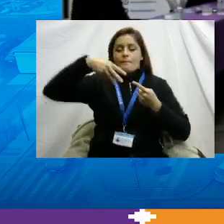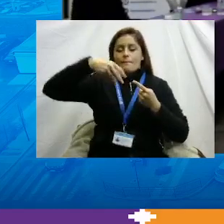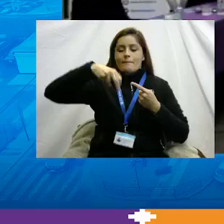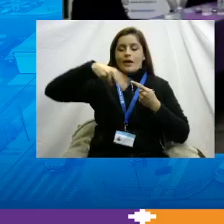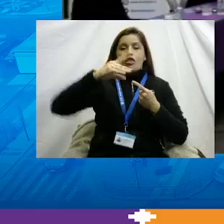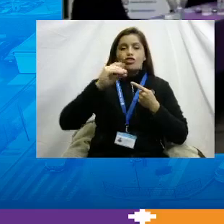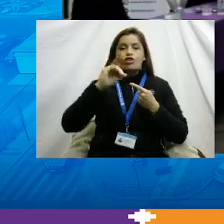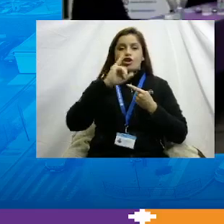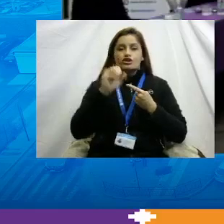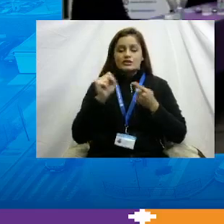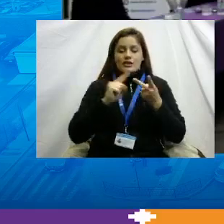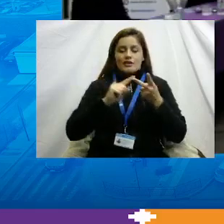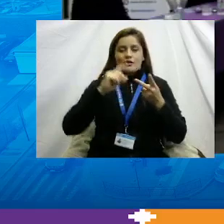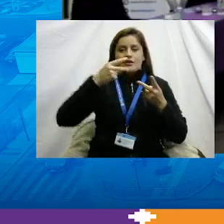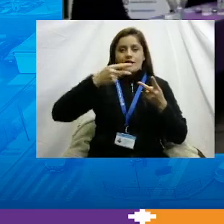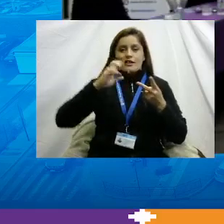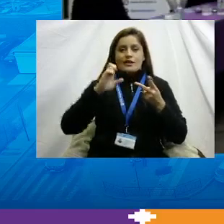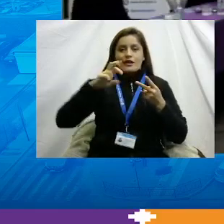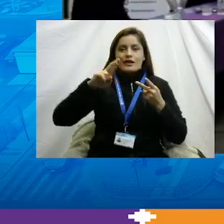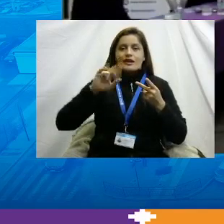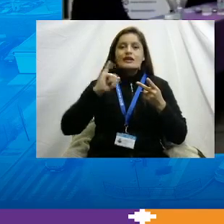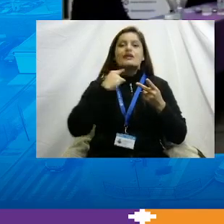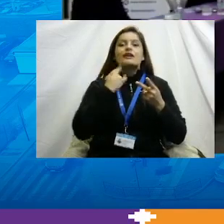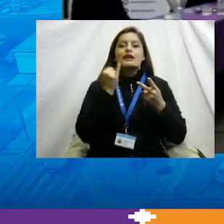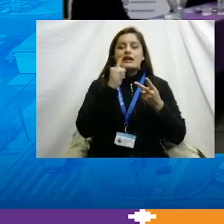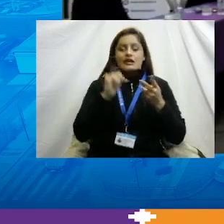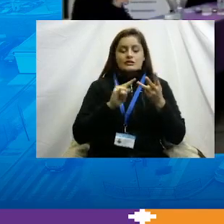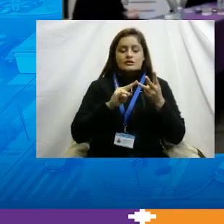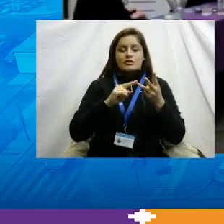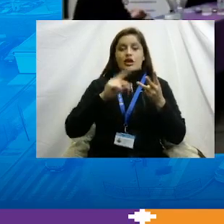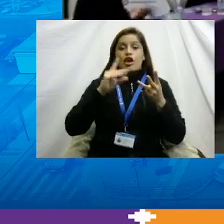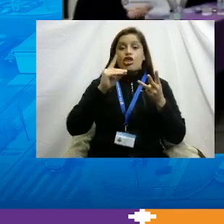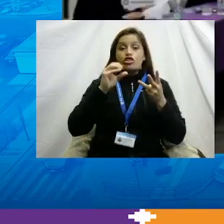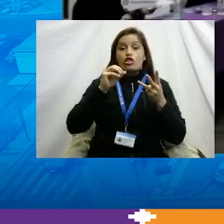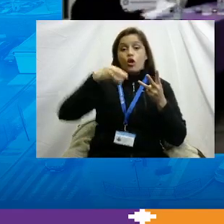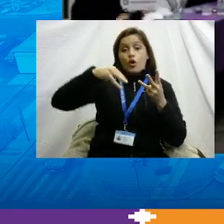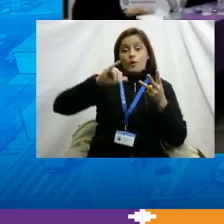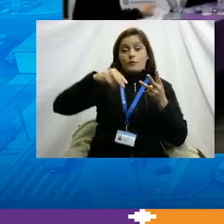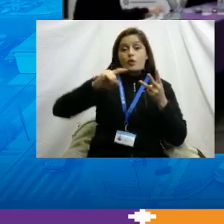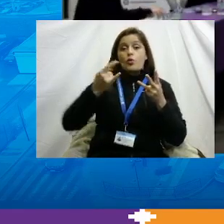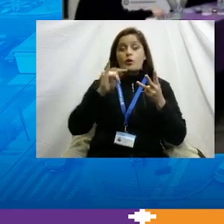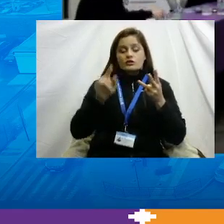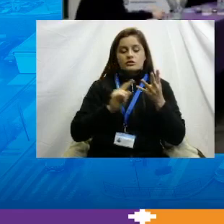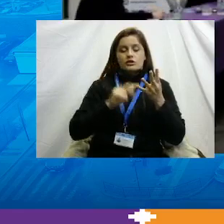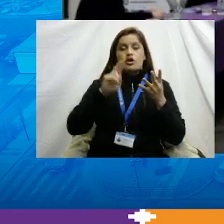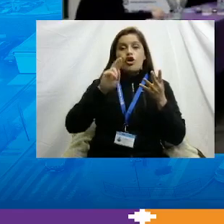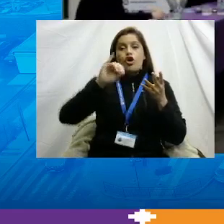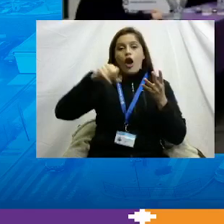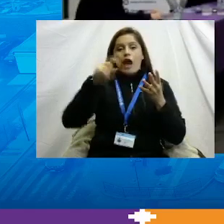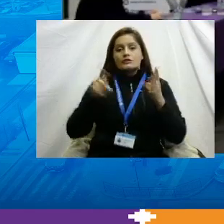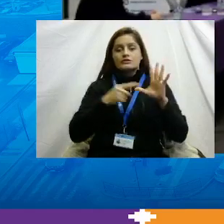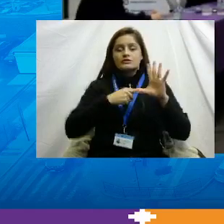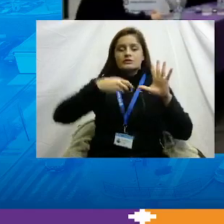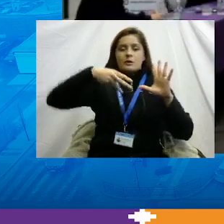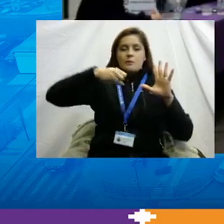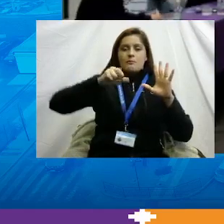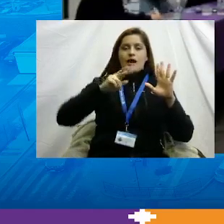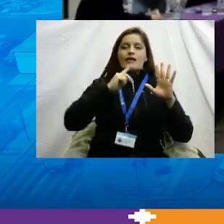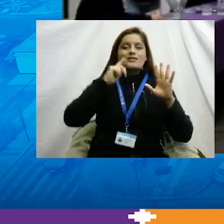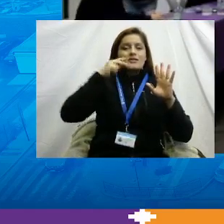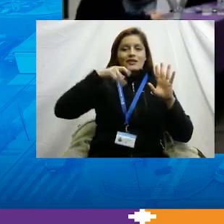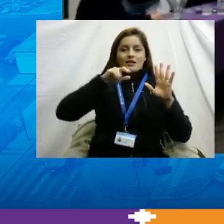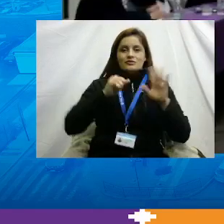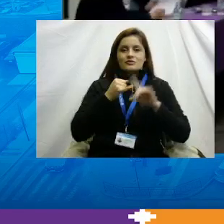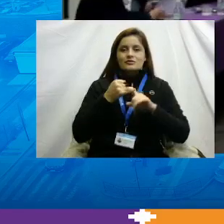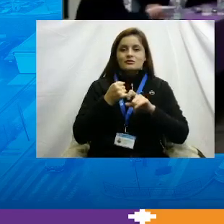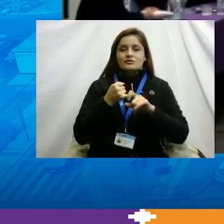Alexander Enríquez, concejal Daniel Domínguez, concejal Armando Rojas, concejal Claudio Martínez y concejal José